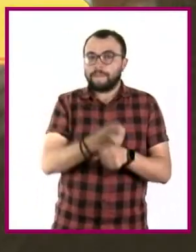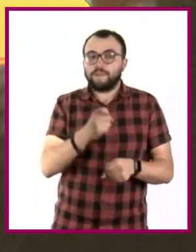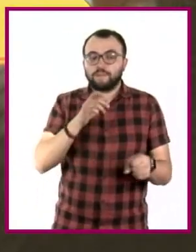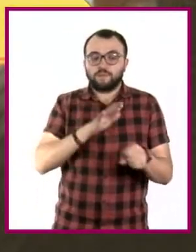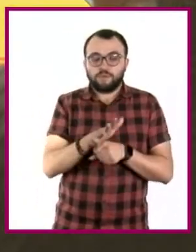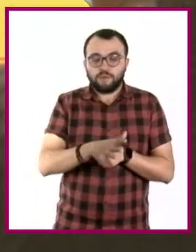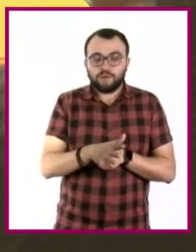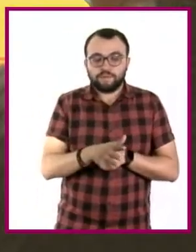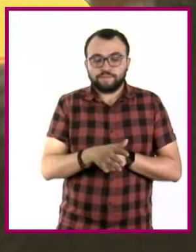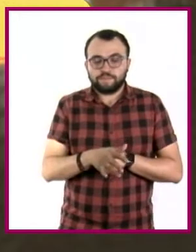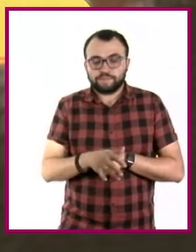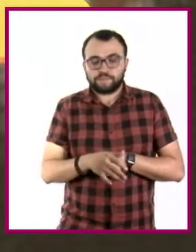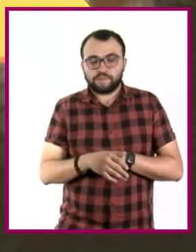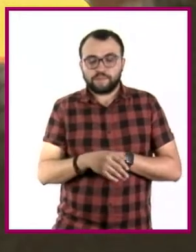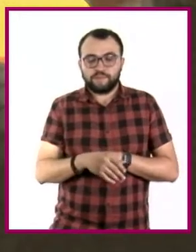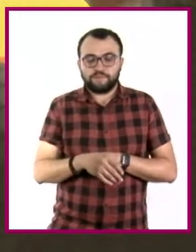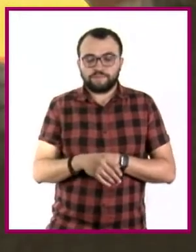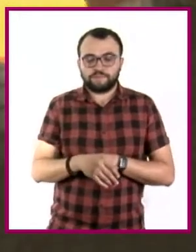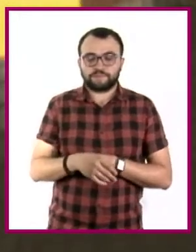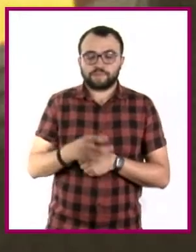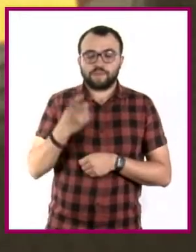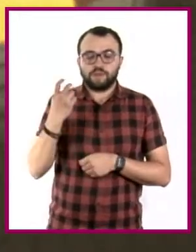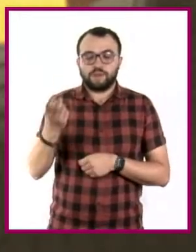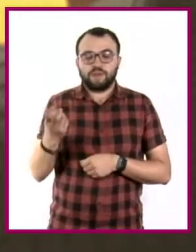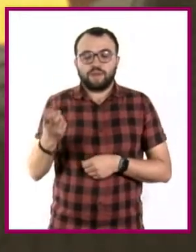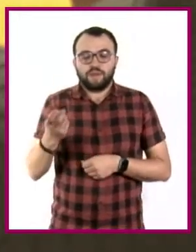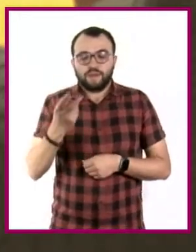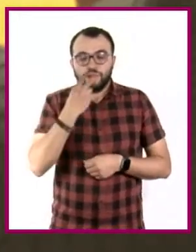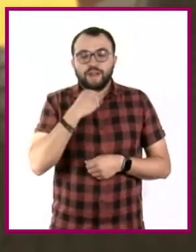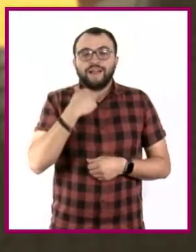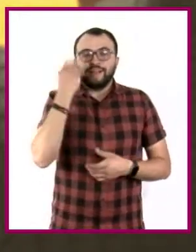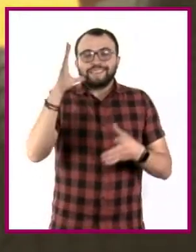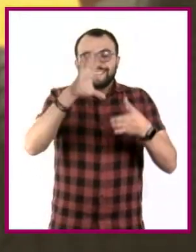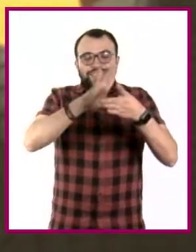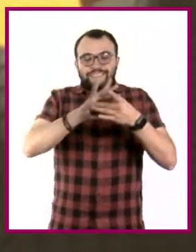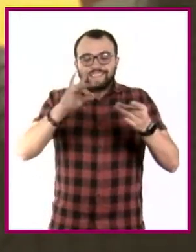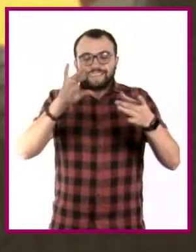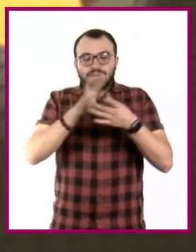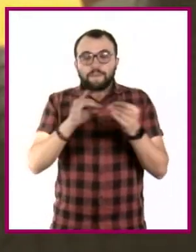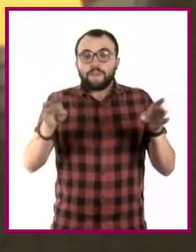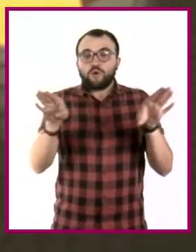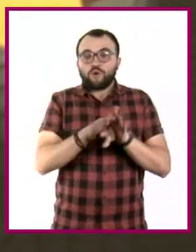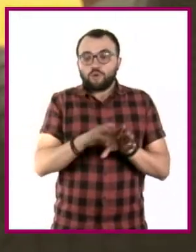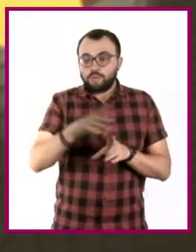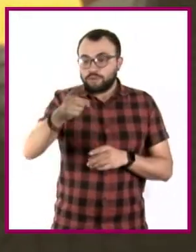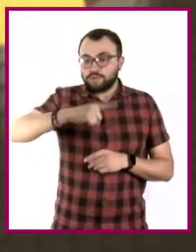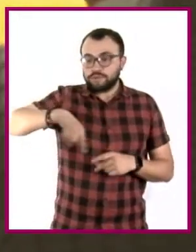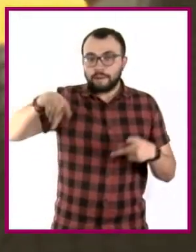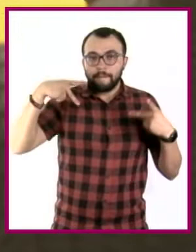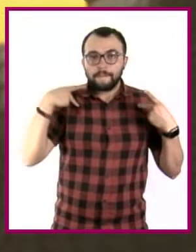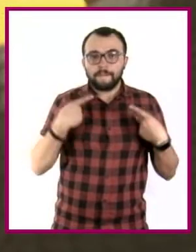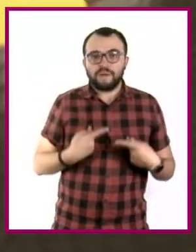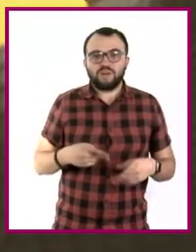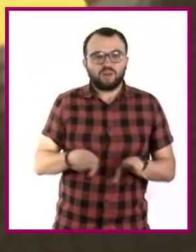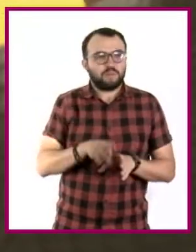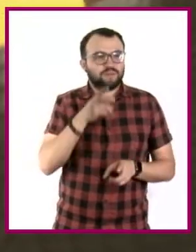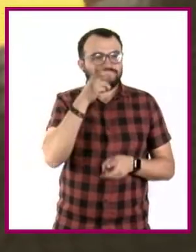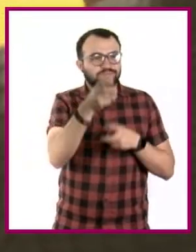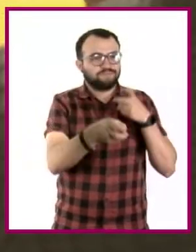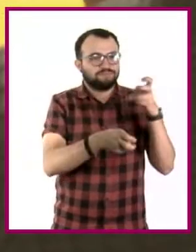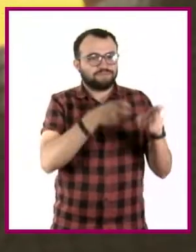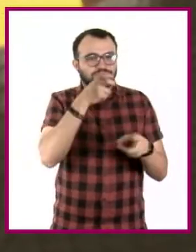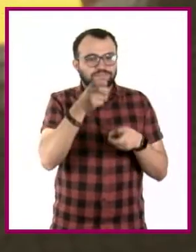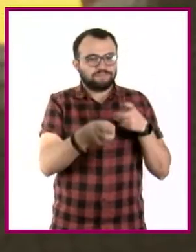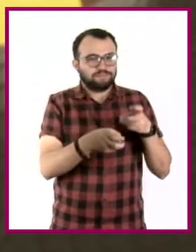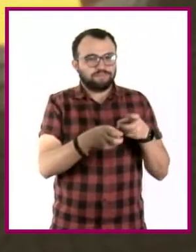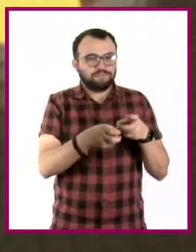Morton Brewer, en el que intentaban explicar cómo la gente juzga al emisor, es decir, a la